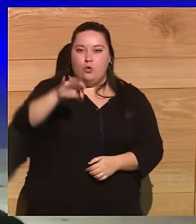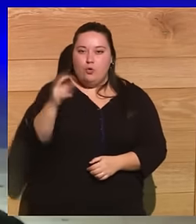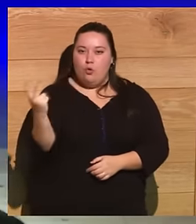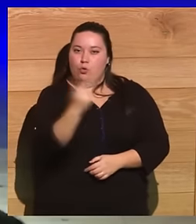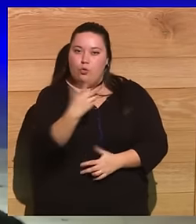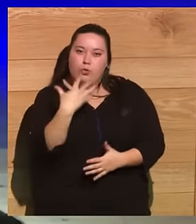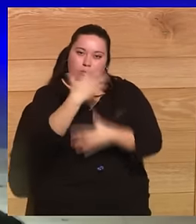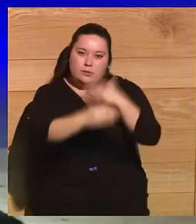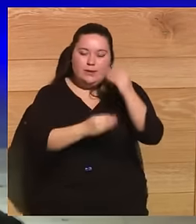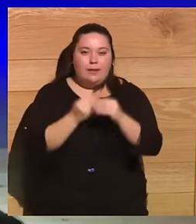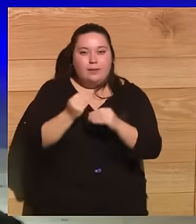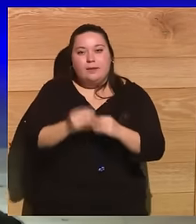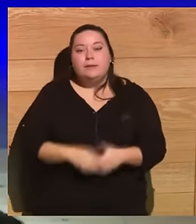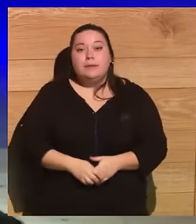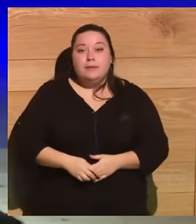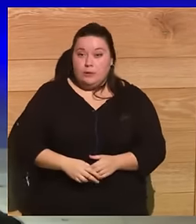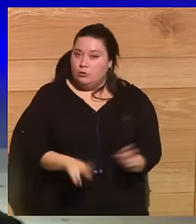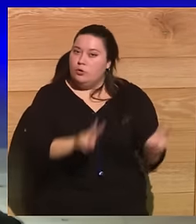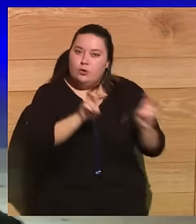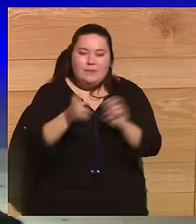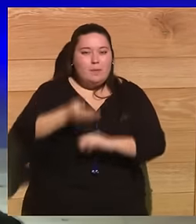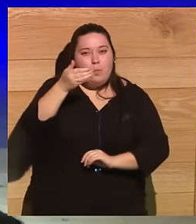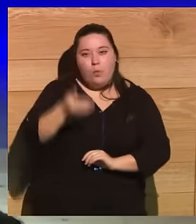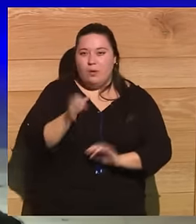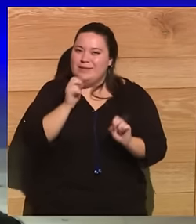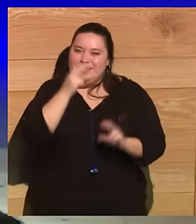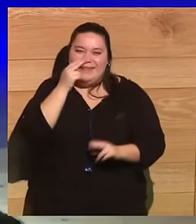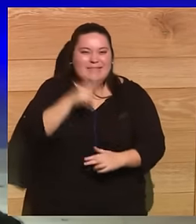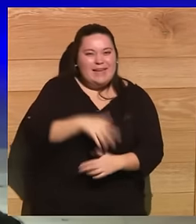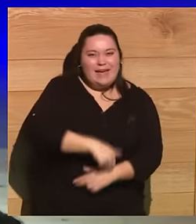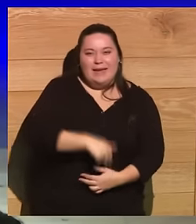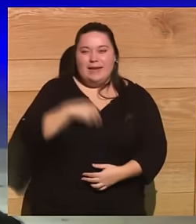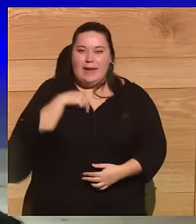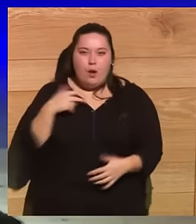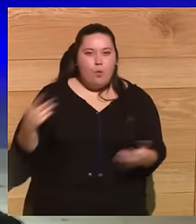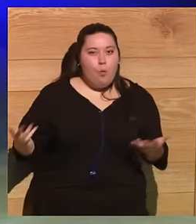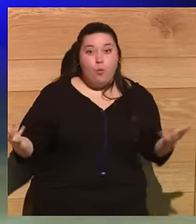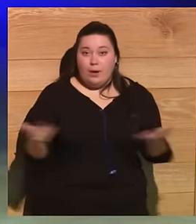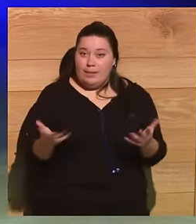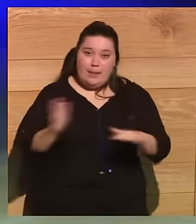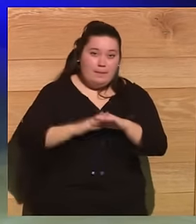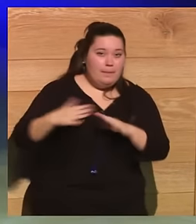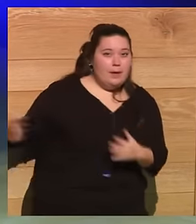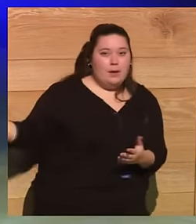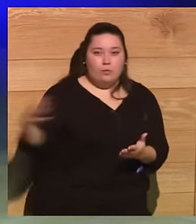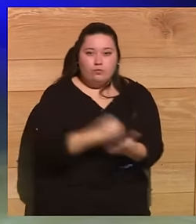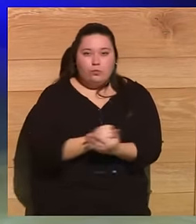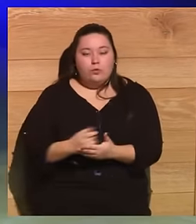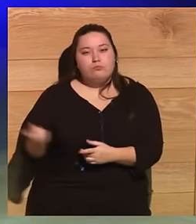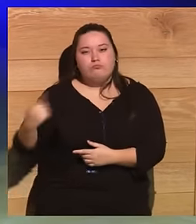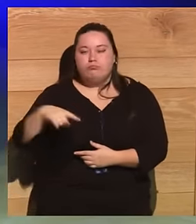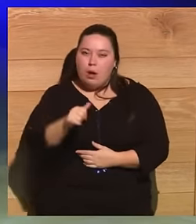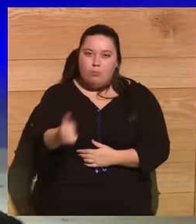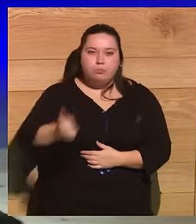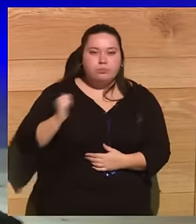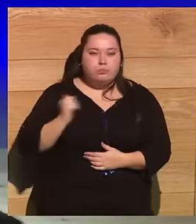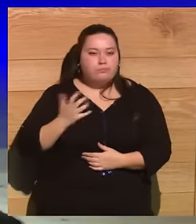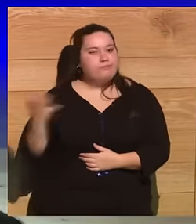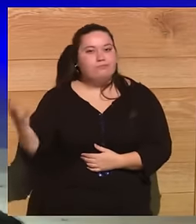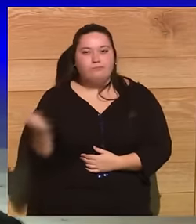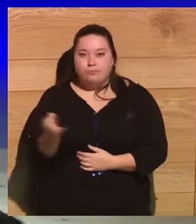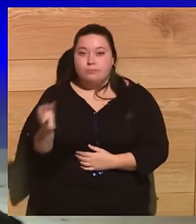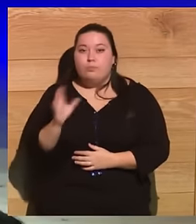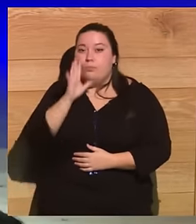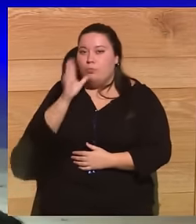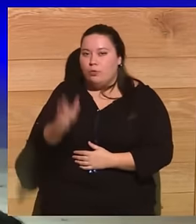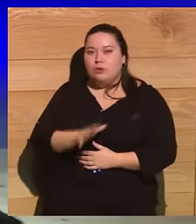de los pilares de temas que son realmente de interés general, de interés urgente para todos y que se pueden aprovechar. De hecho,